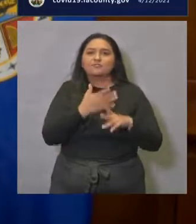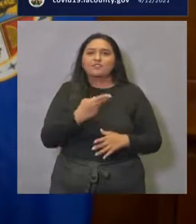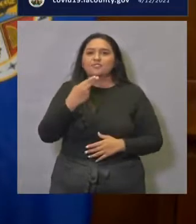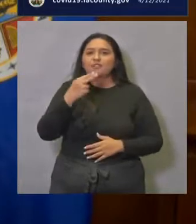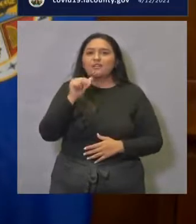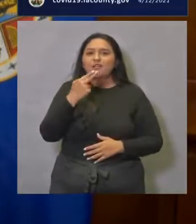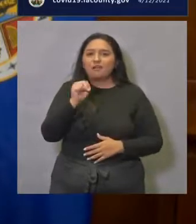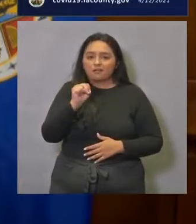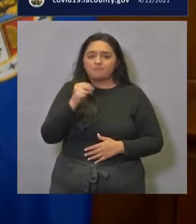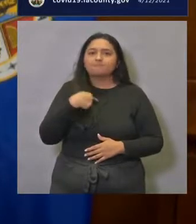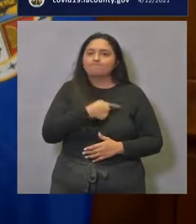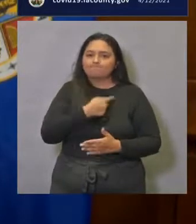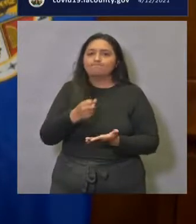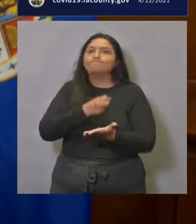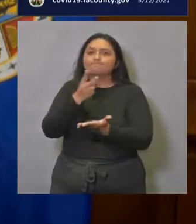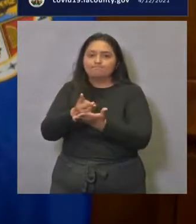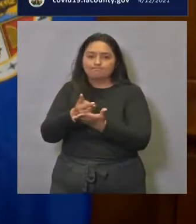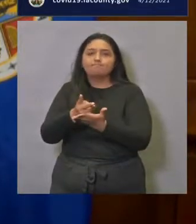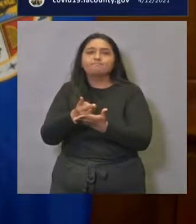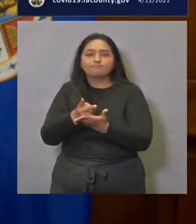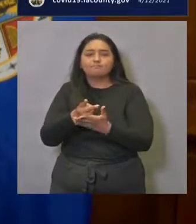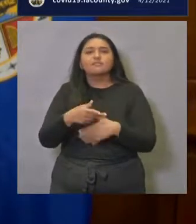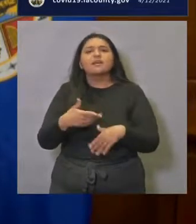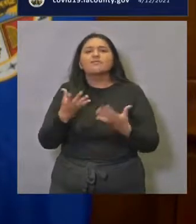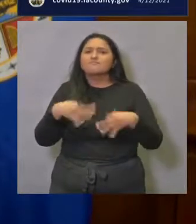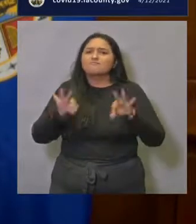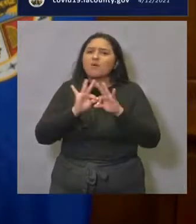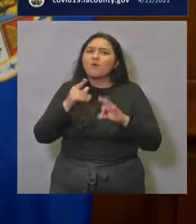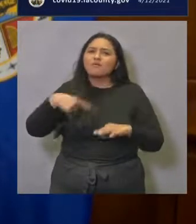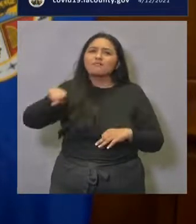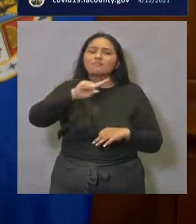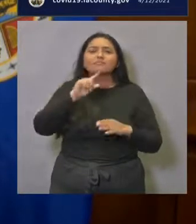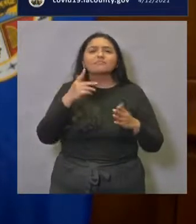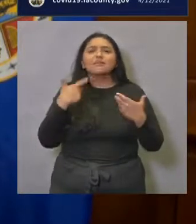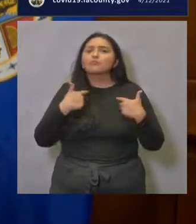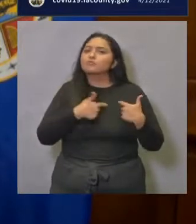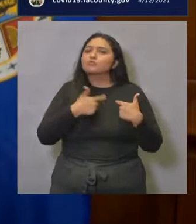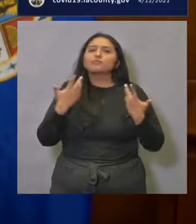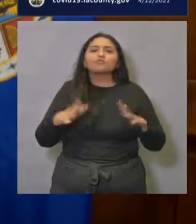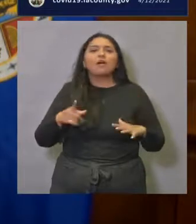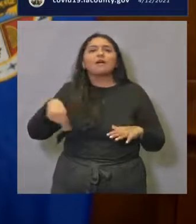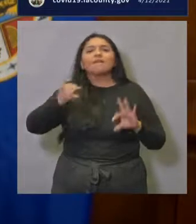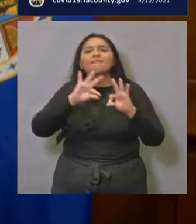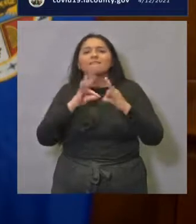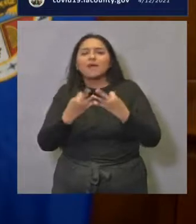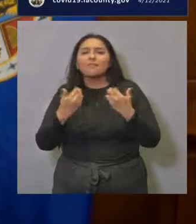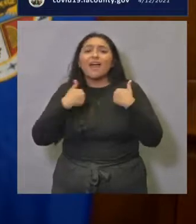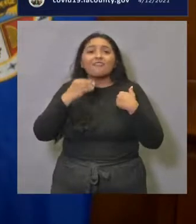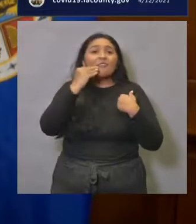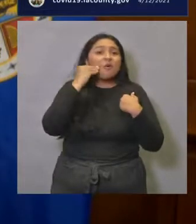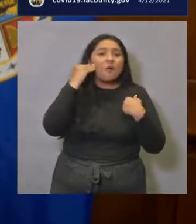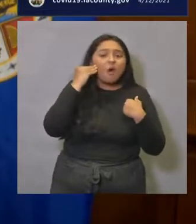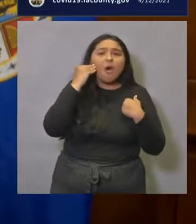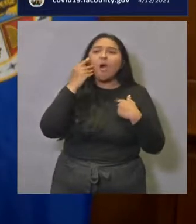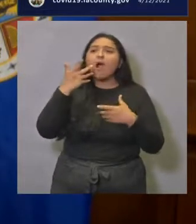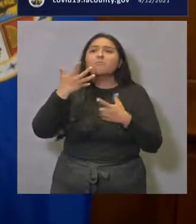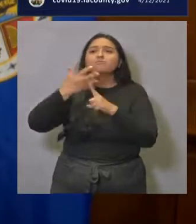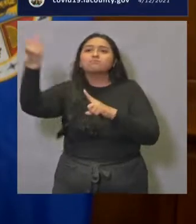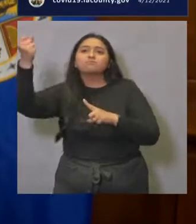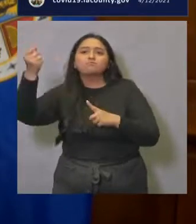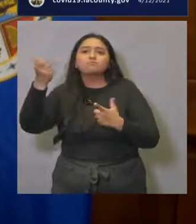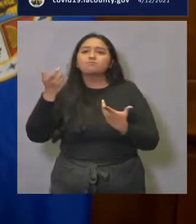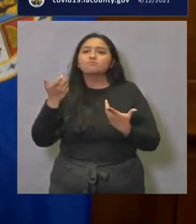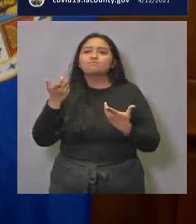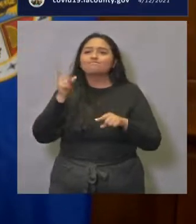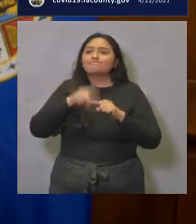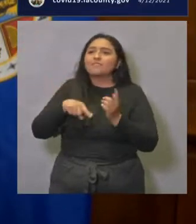para seguir que ninguna familia pierde su casa. En varios casos, la gente termina en la calle